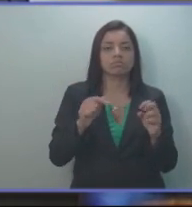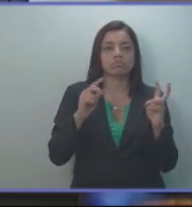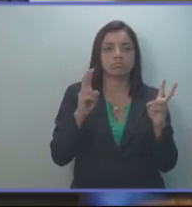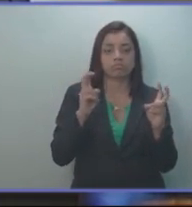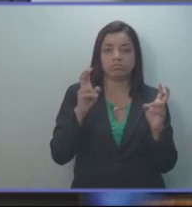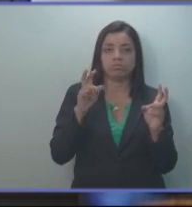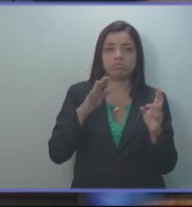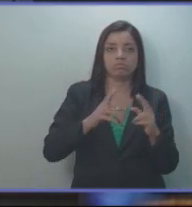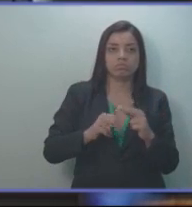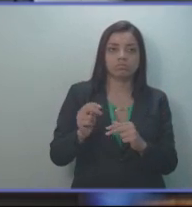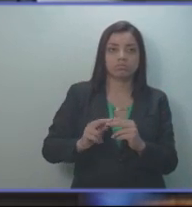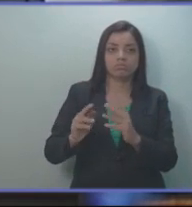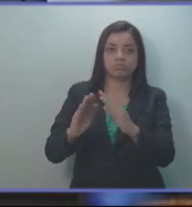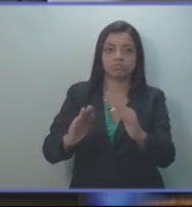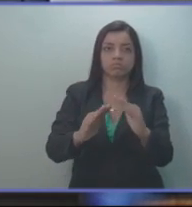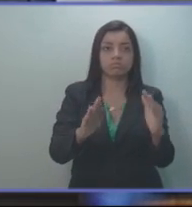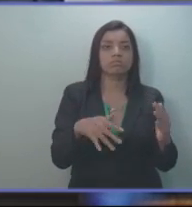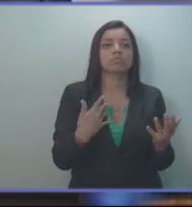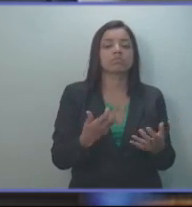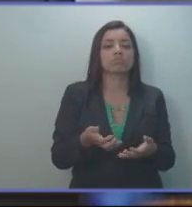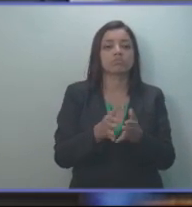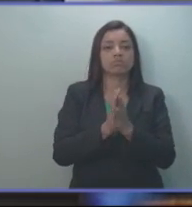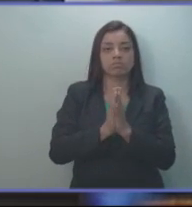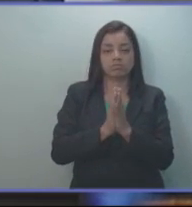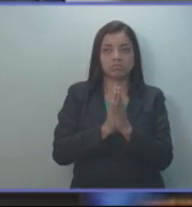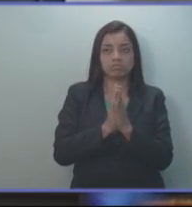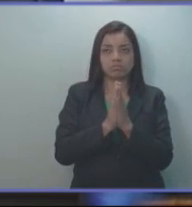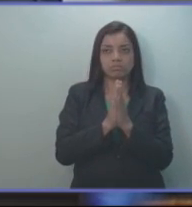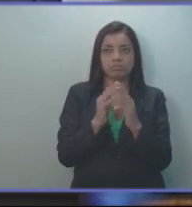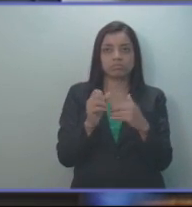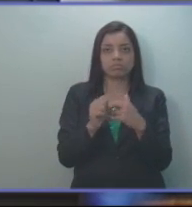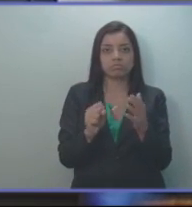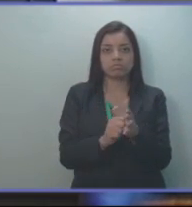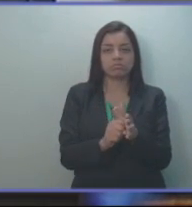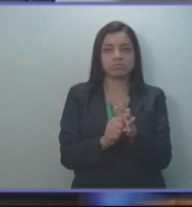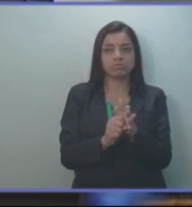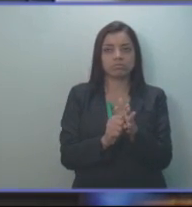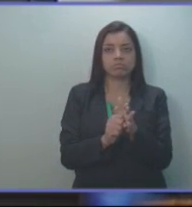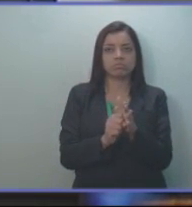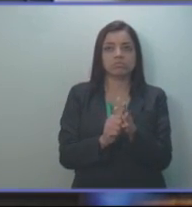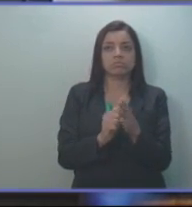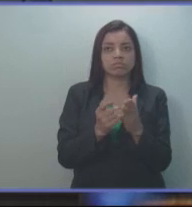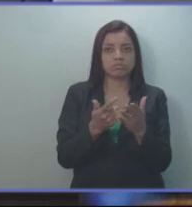lugar. Sí pediríamos a través de esta asamblea, ojalá que